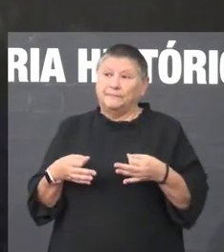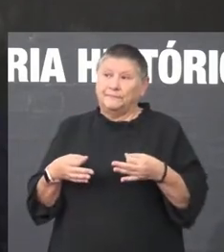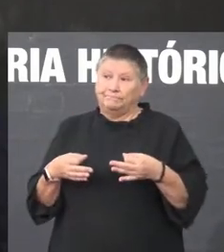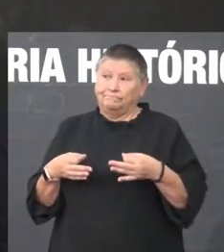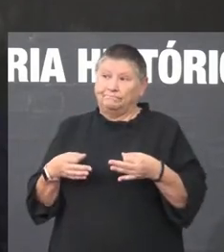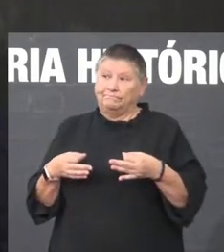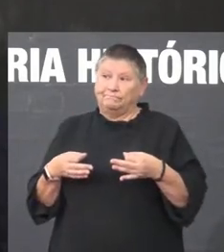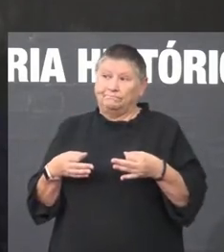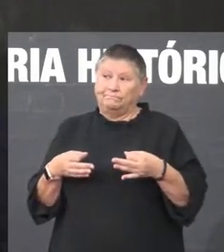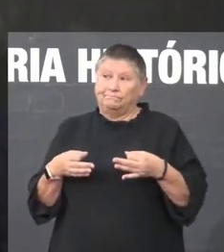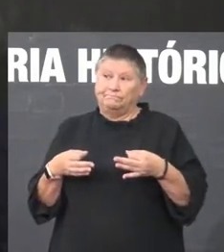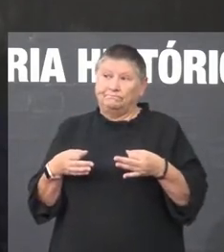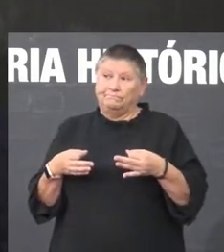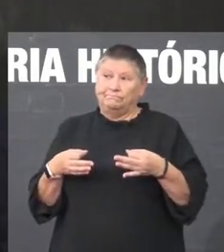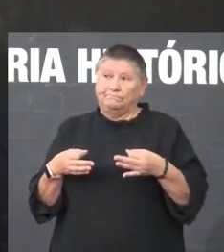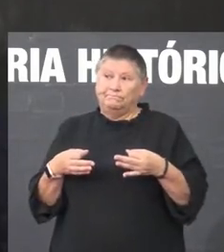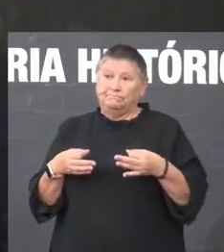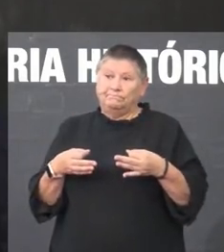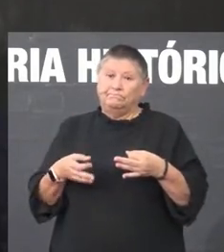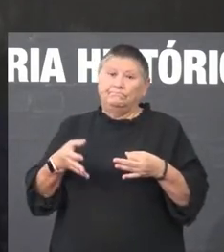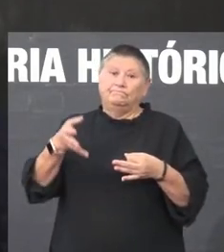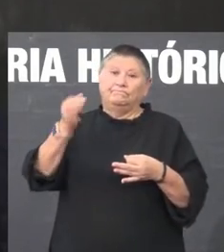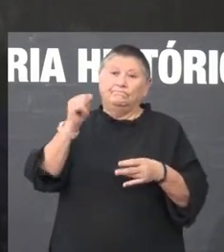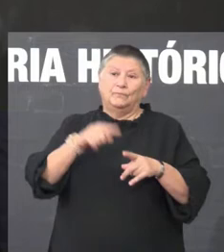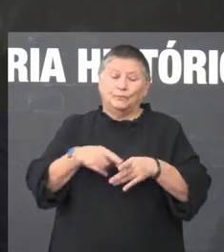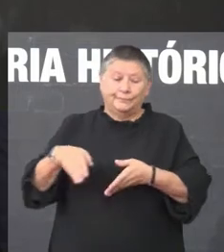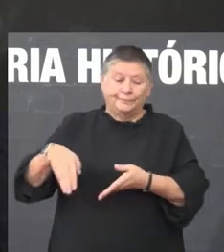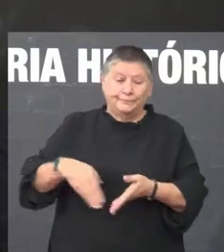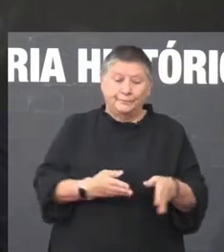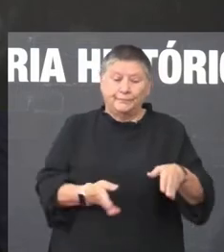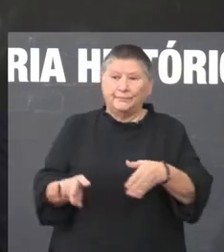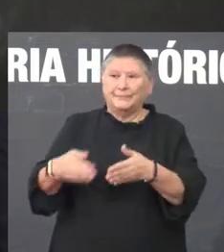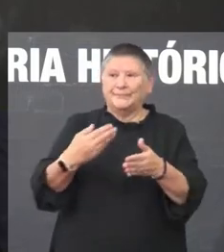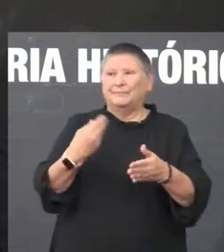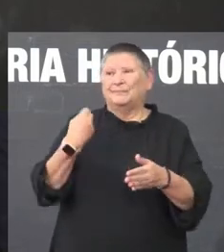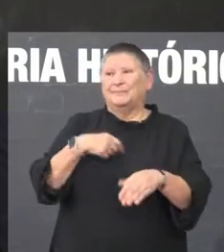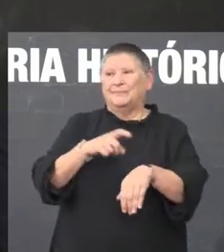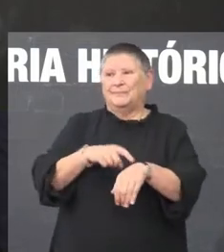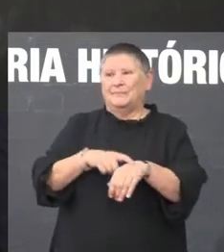han tenido una trayectoria paralela